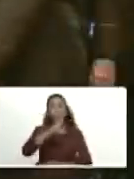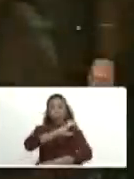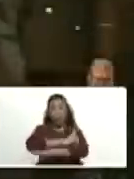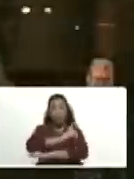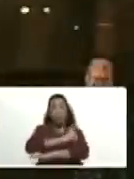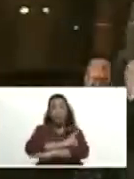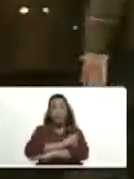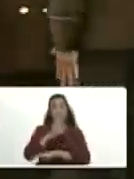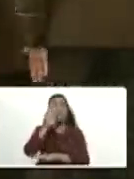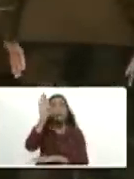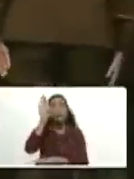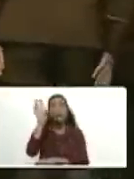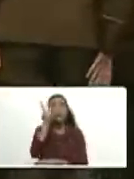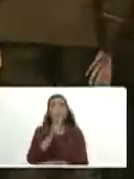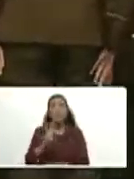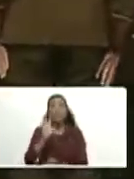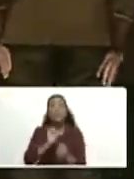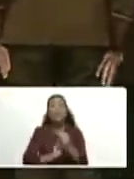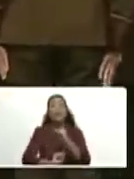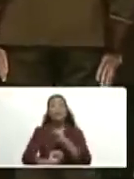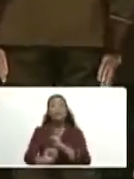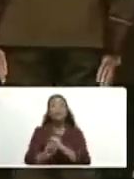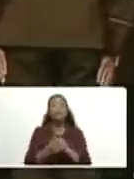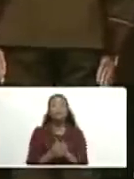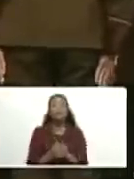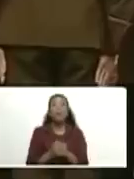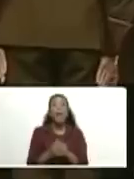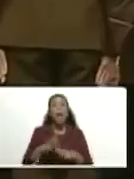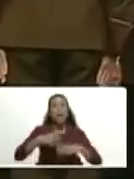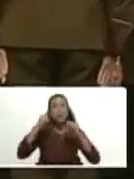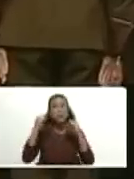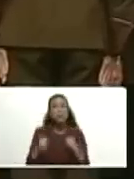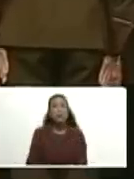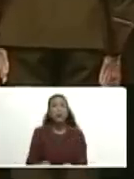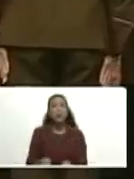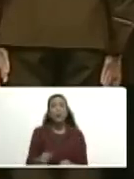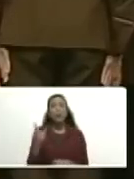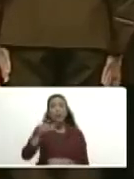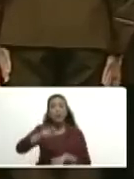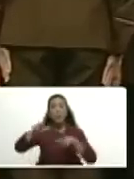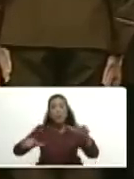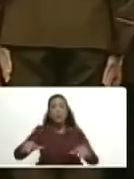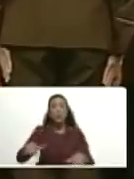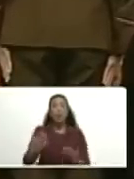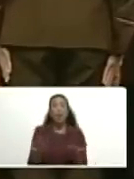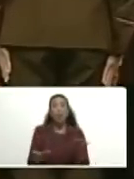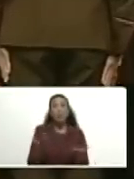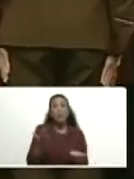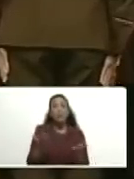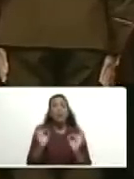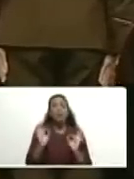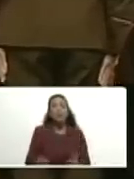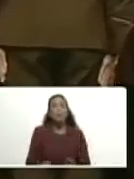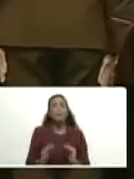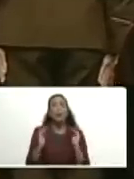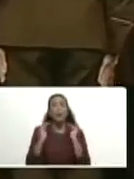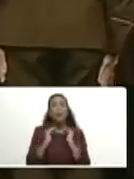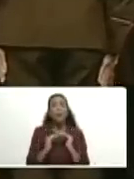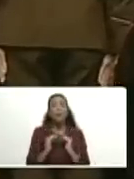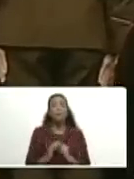de nuestro país, por la defensa y la seguridad de la patria de Venezuela, la estabilidad y además. ¡Chávez